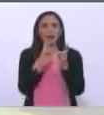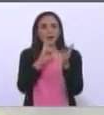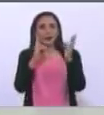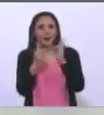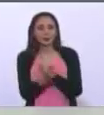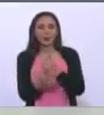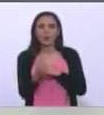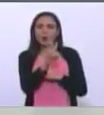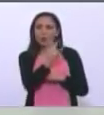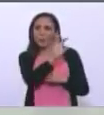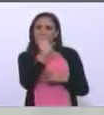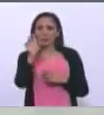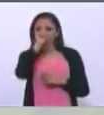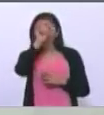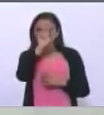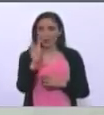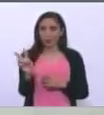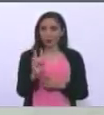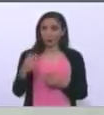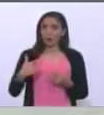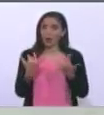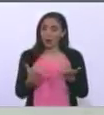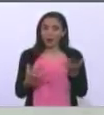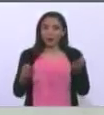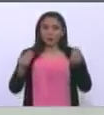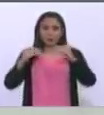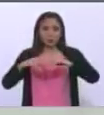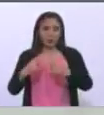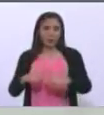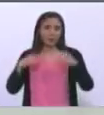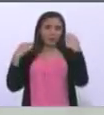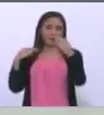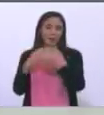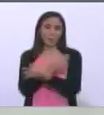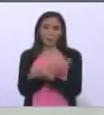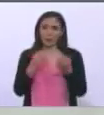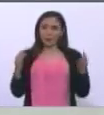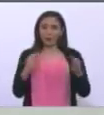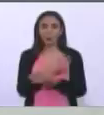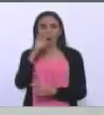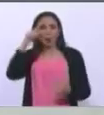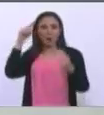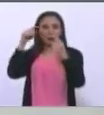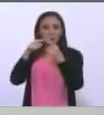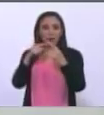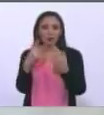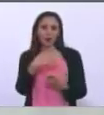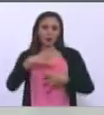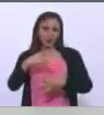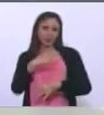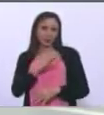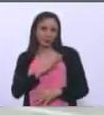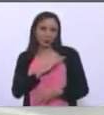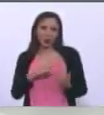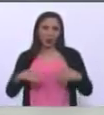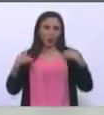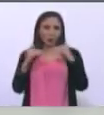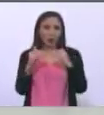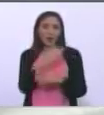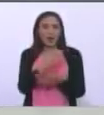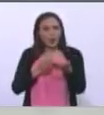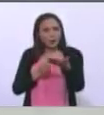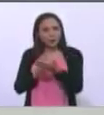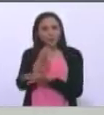nuestros países, las cuales están a un excelente nivel de acuerdo a nuestros objetivos comunes, van en la dirección